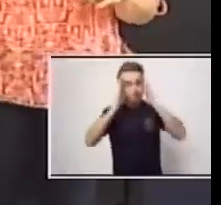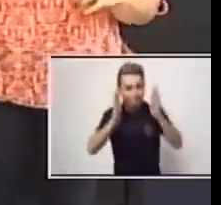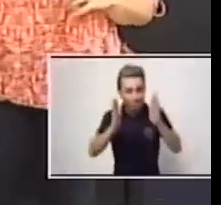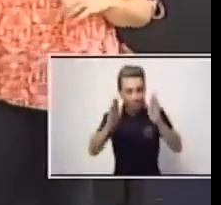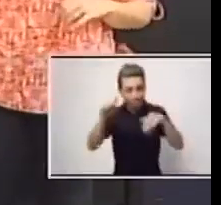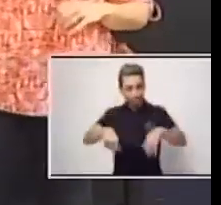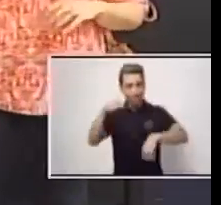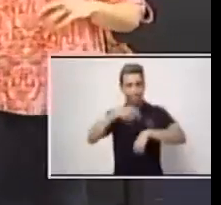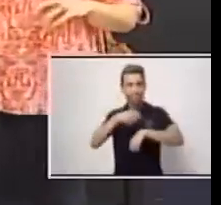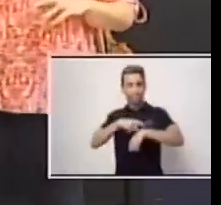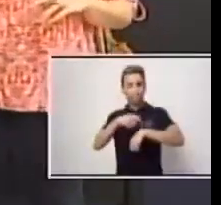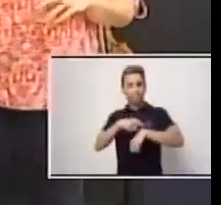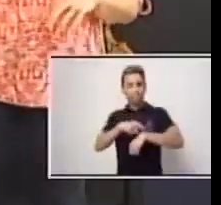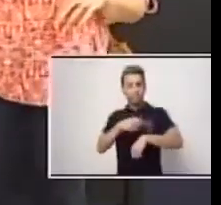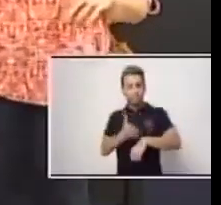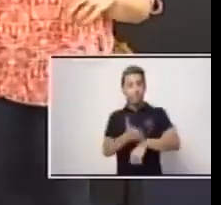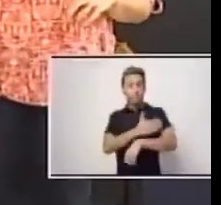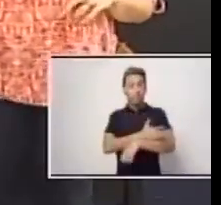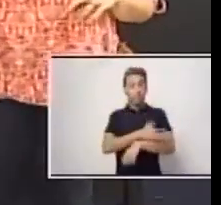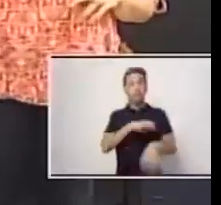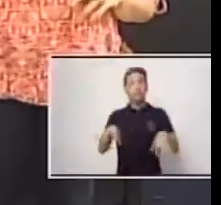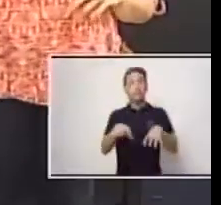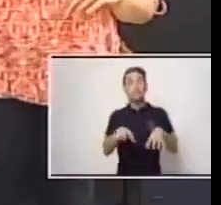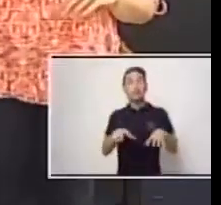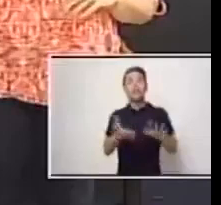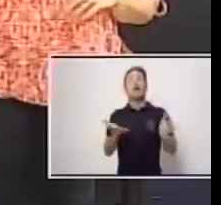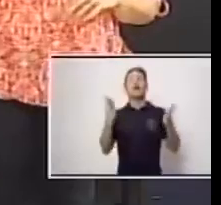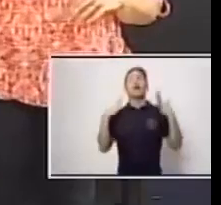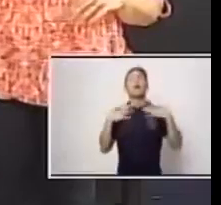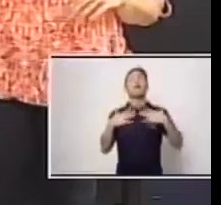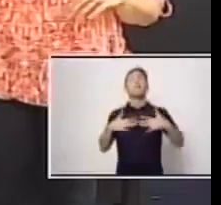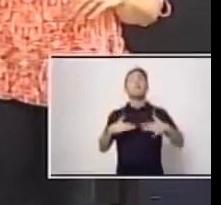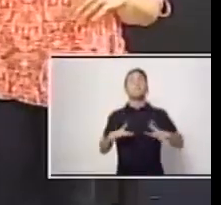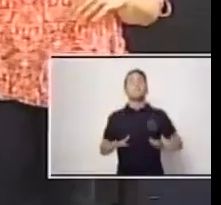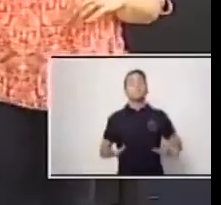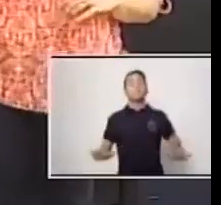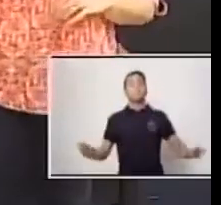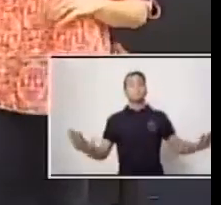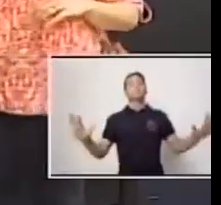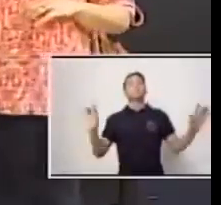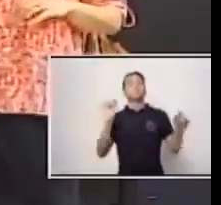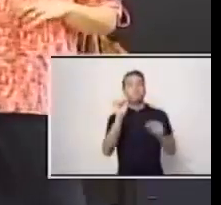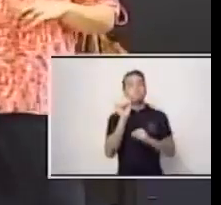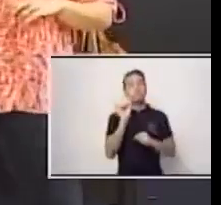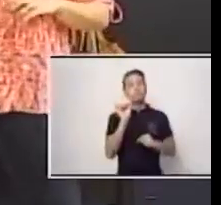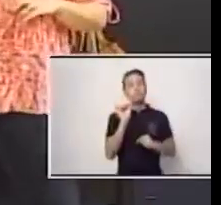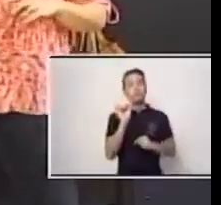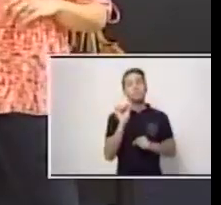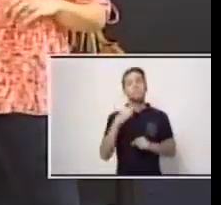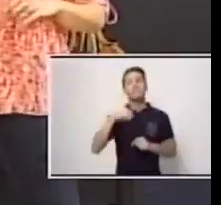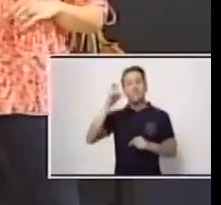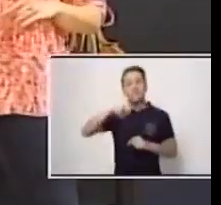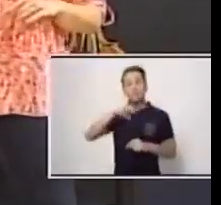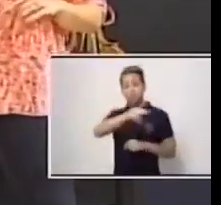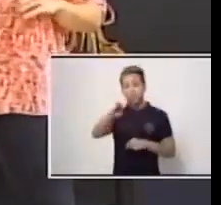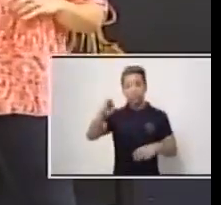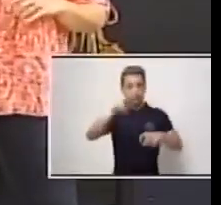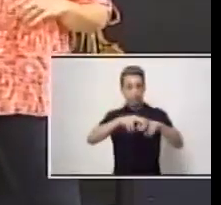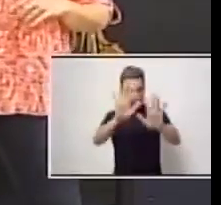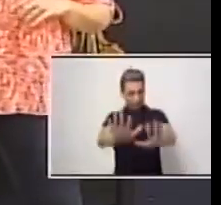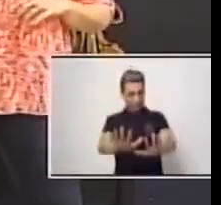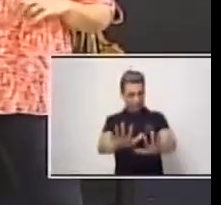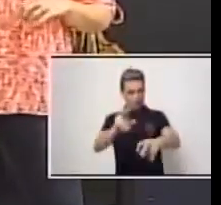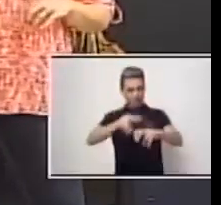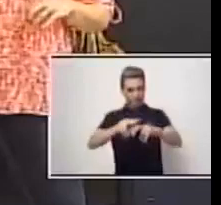momento. Antes de hacer esta actividad, nos vamos a relajar un poquito. Necesitamos que los que estén sentaditos se queden